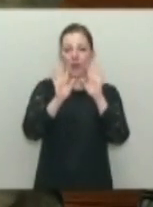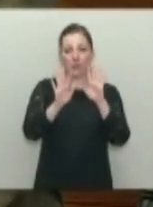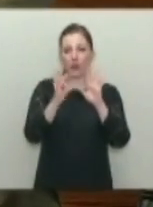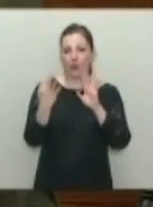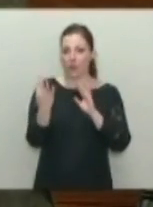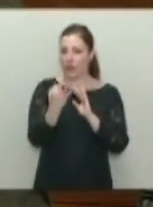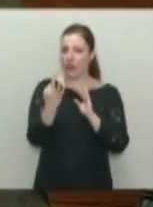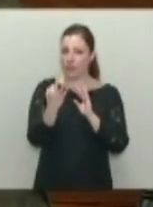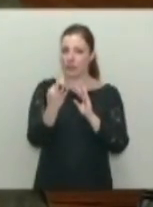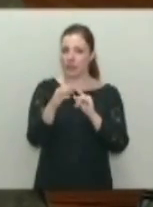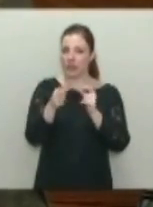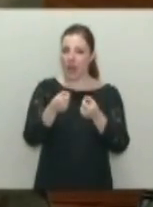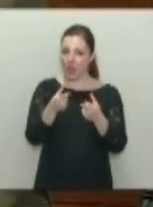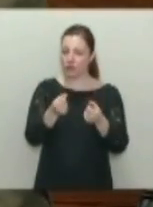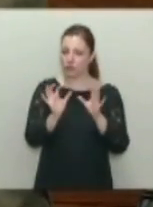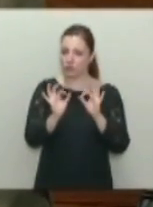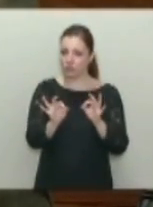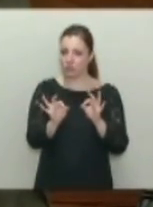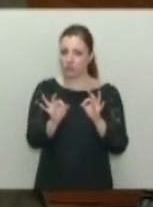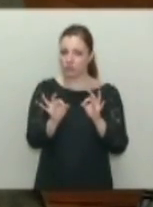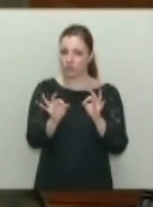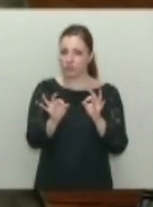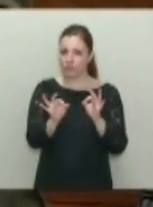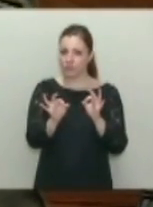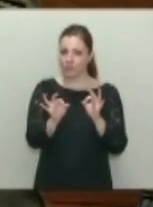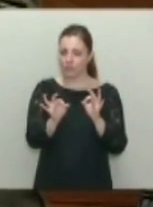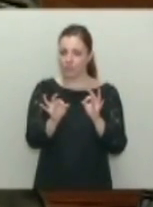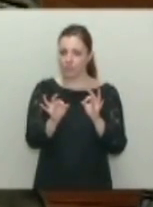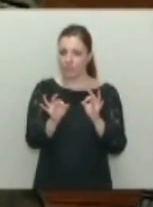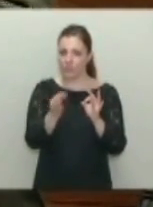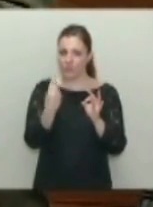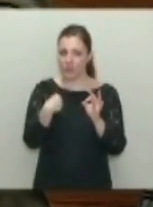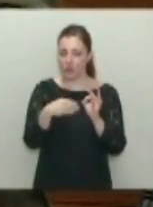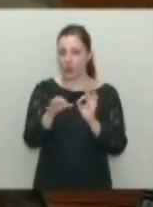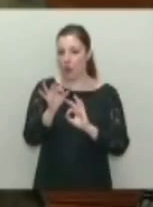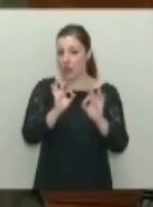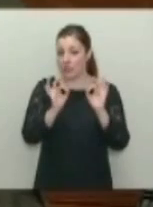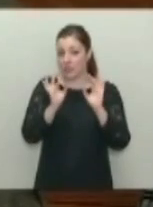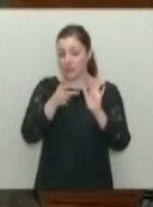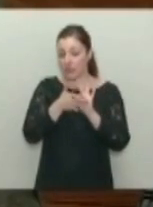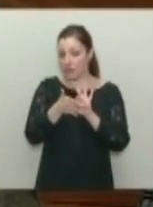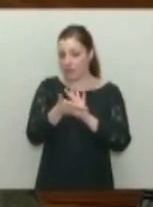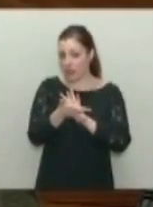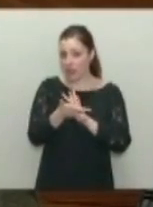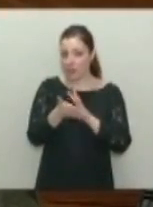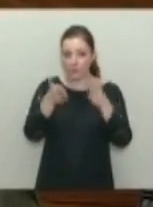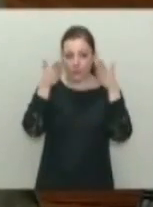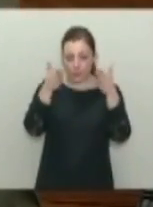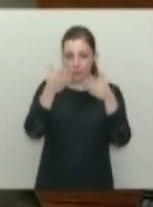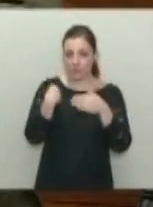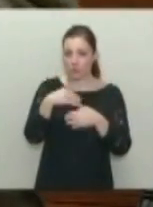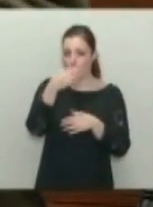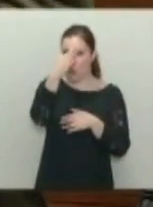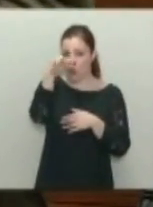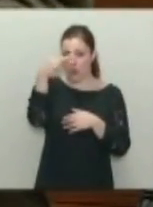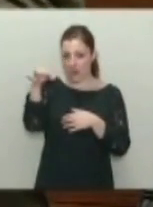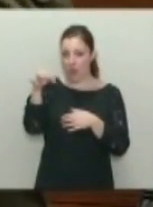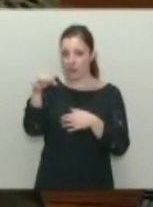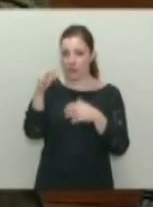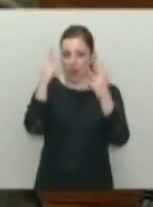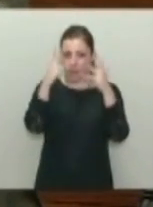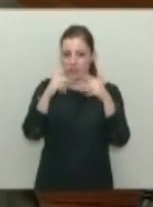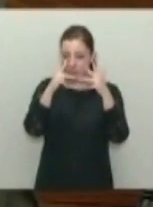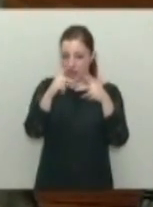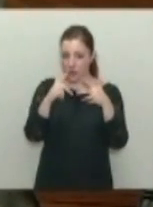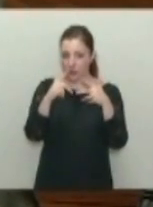ver ese gasto en su clasificación orgánica, es decir, atendiendo a las unidades administrativas